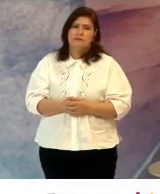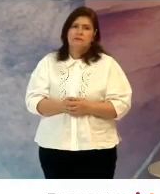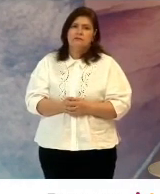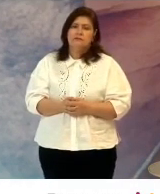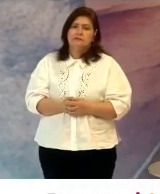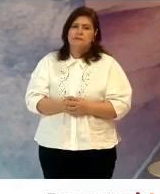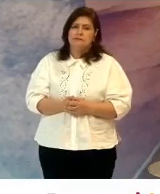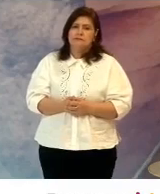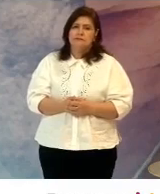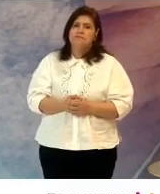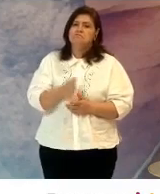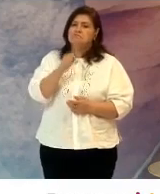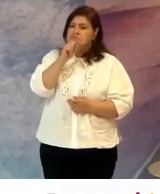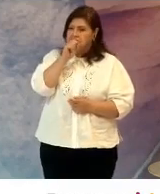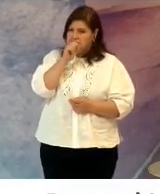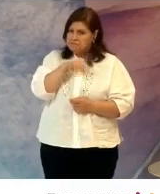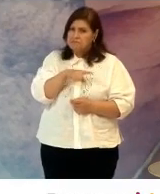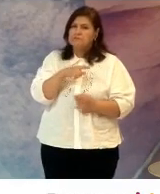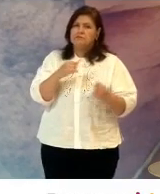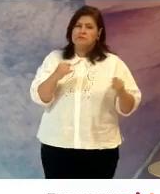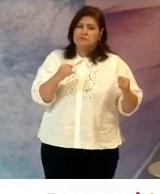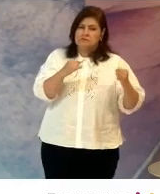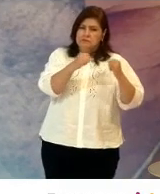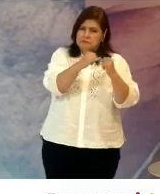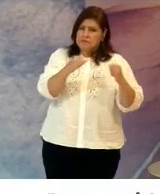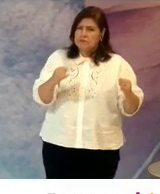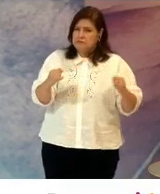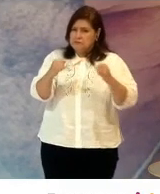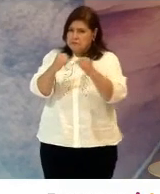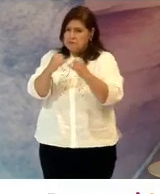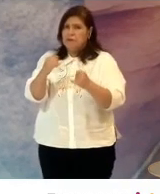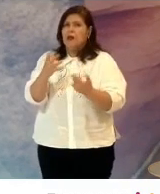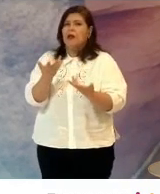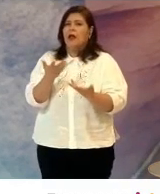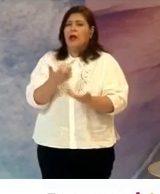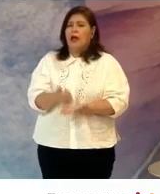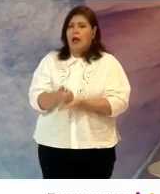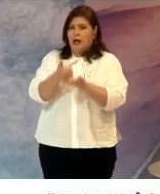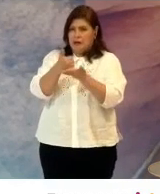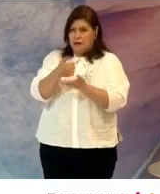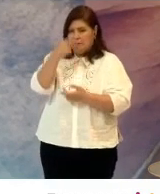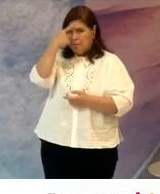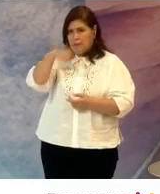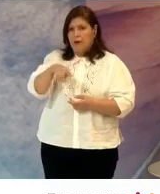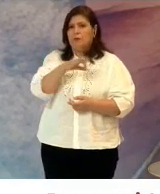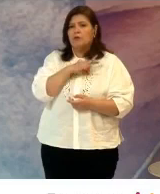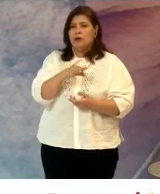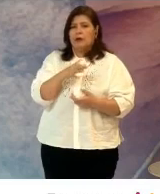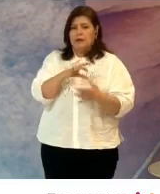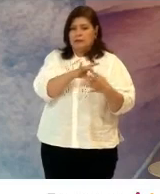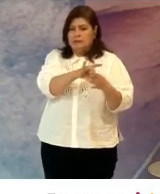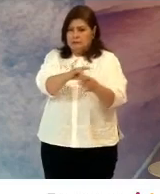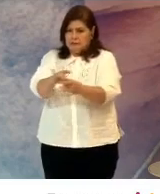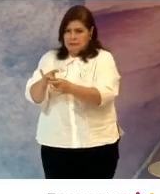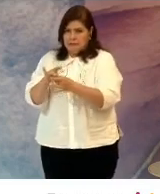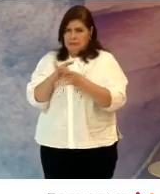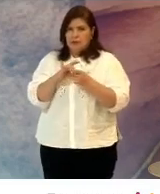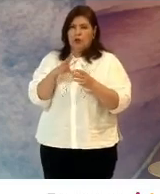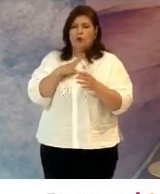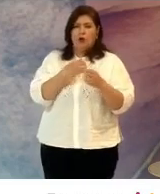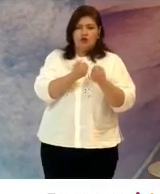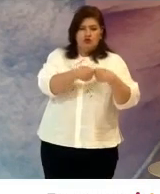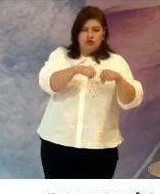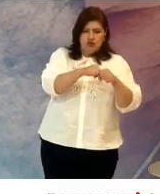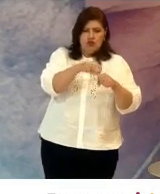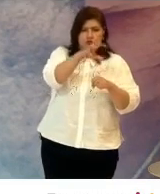Y también instituciones que colaboraron para hacer esta alianza de socios locales